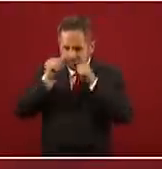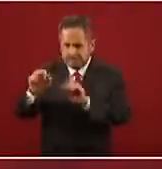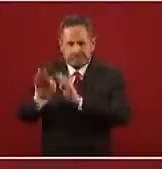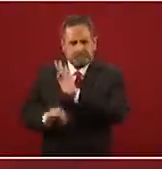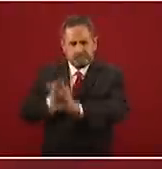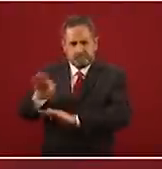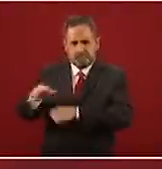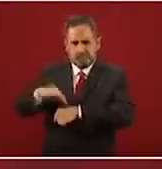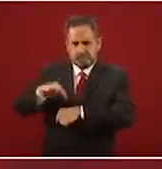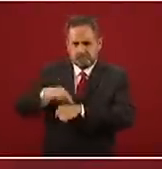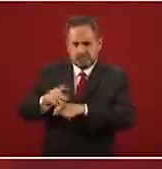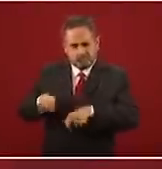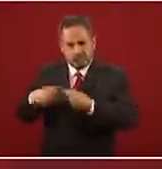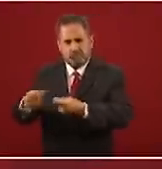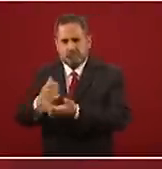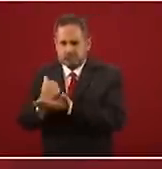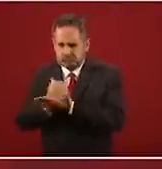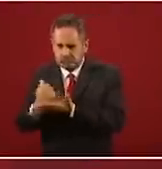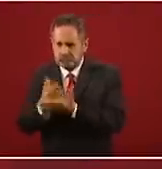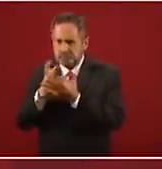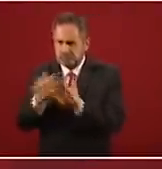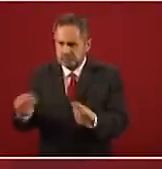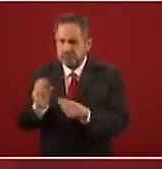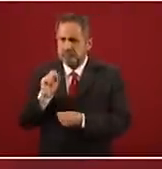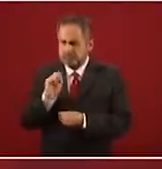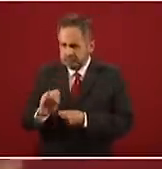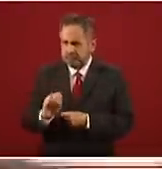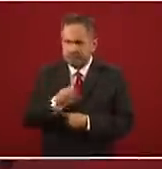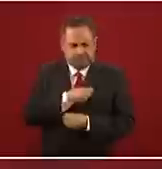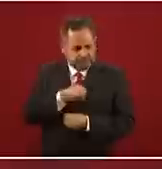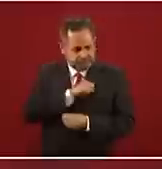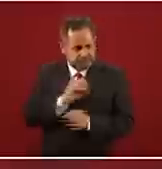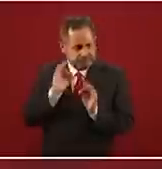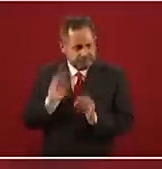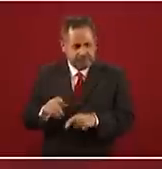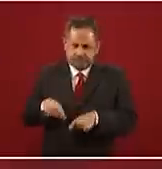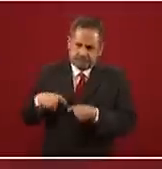atendido, curado y que